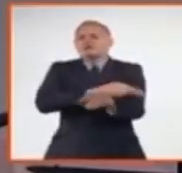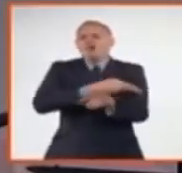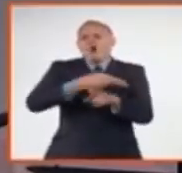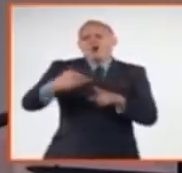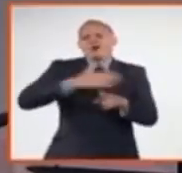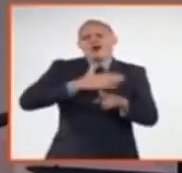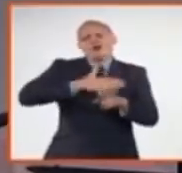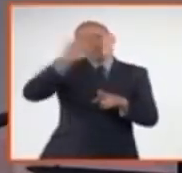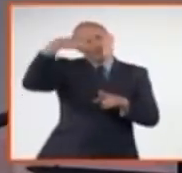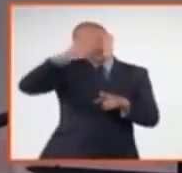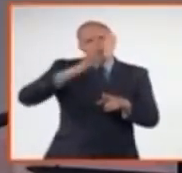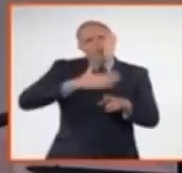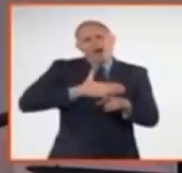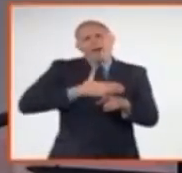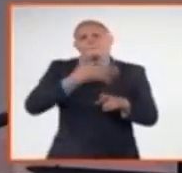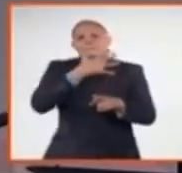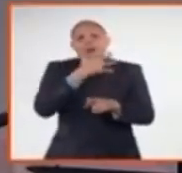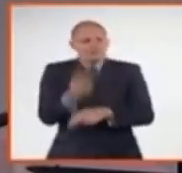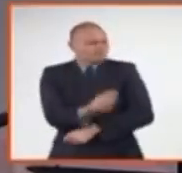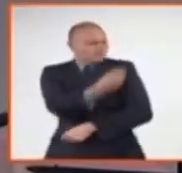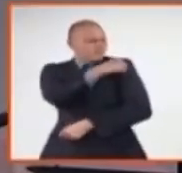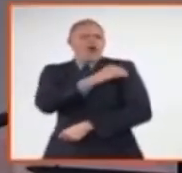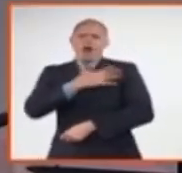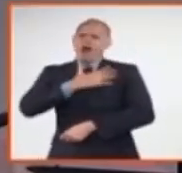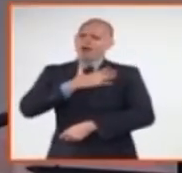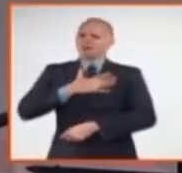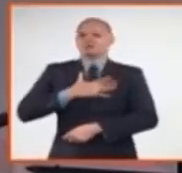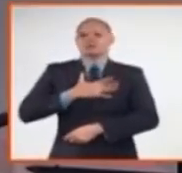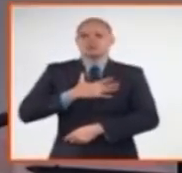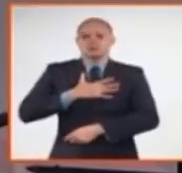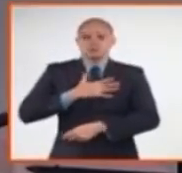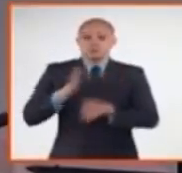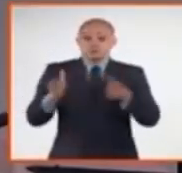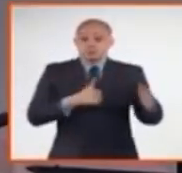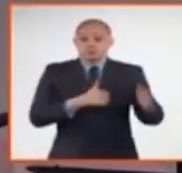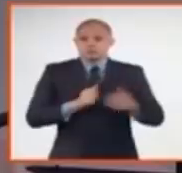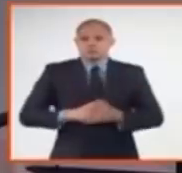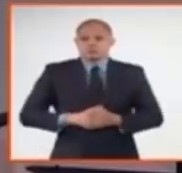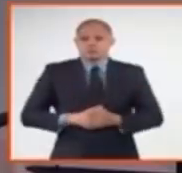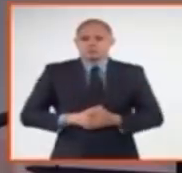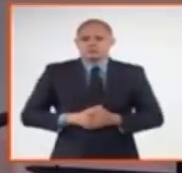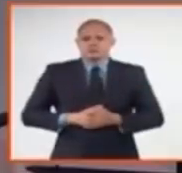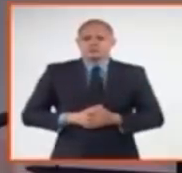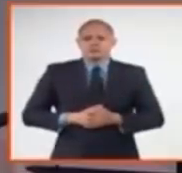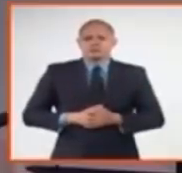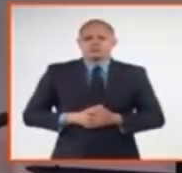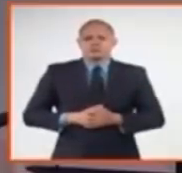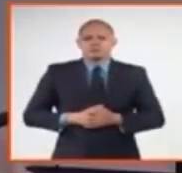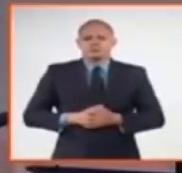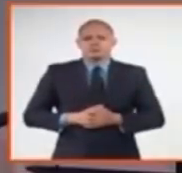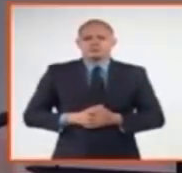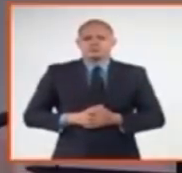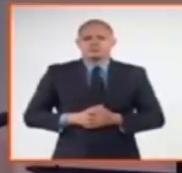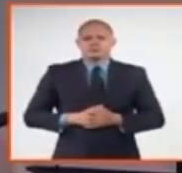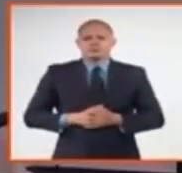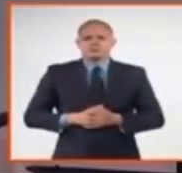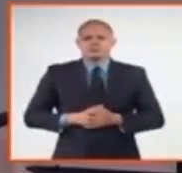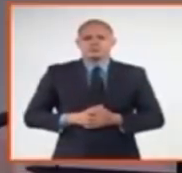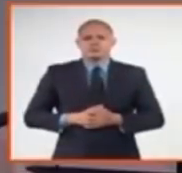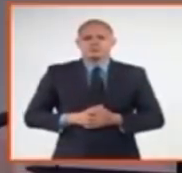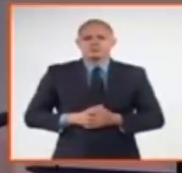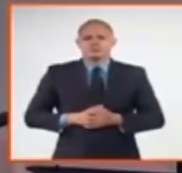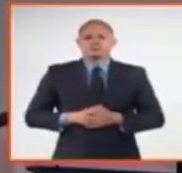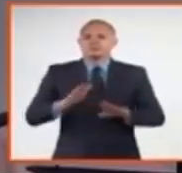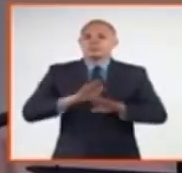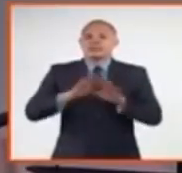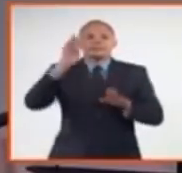recibe el autor hizo de uso de emergencia por favor si me la da y realmente en muchas cosas estaban ocurriendo